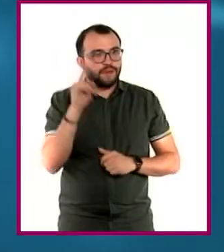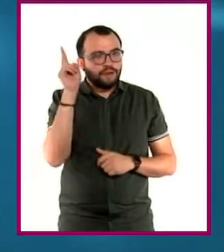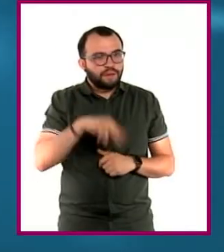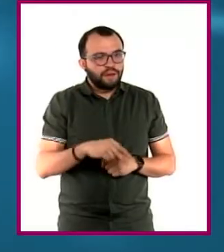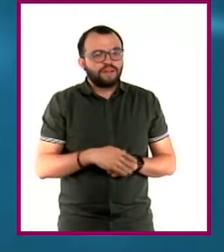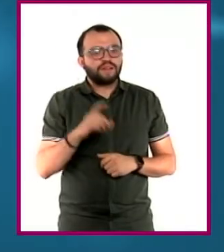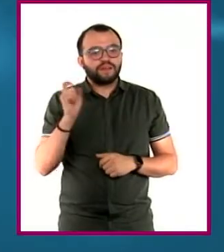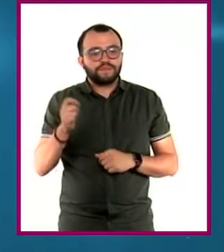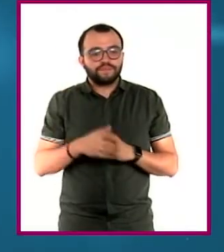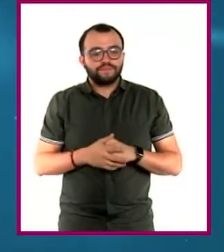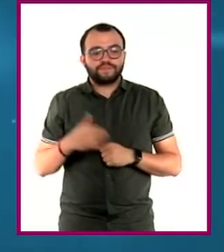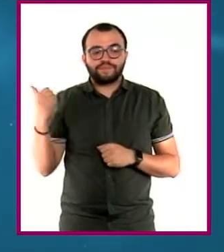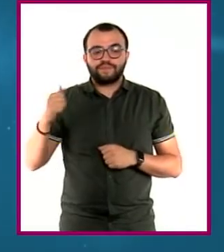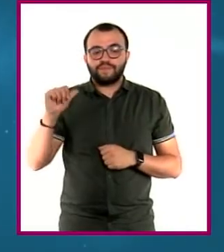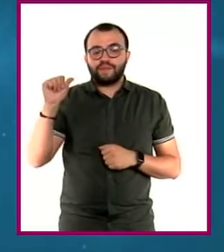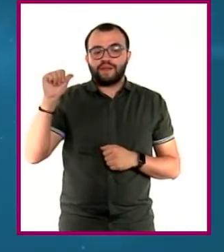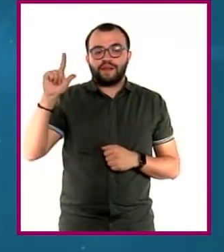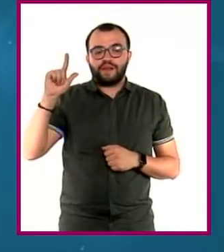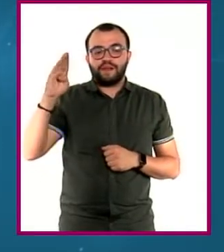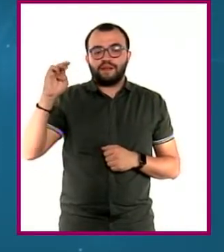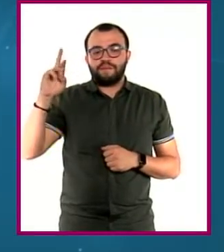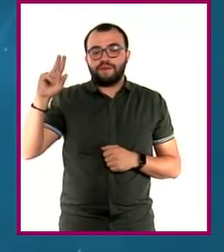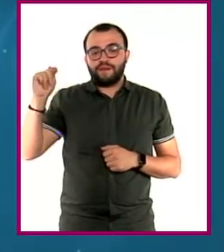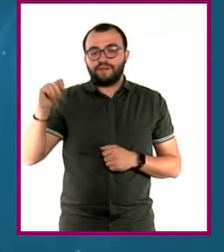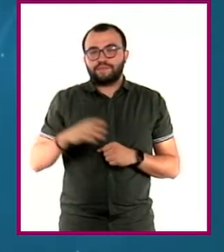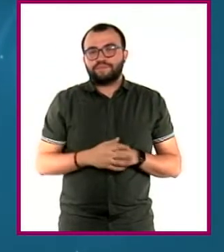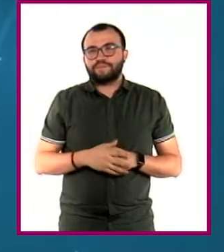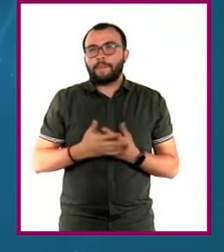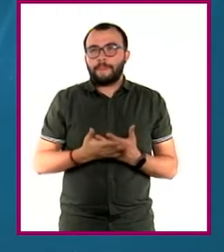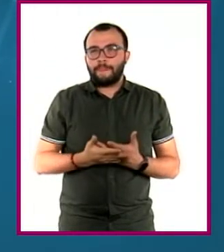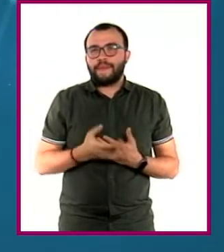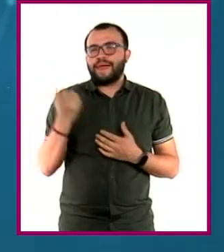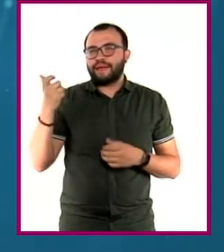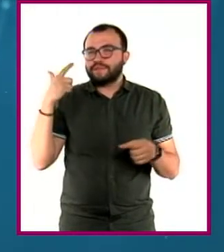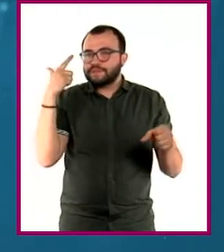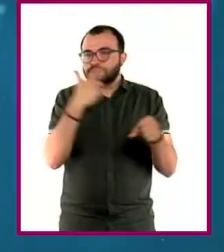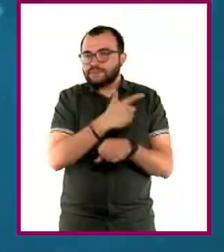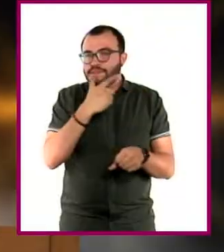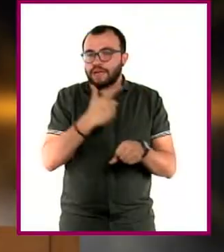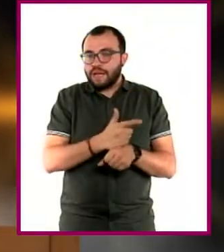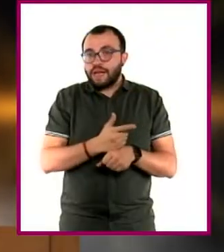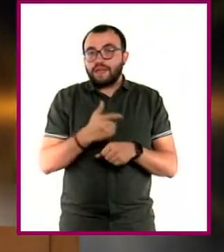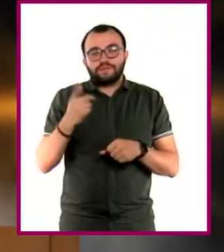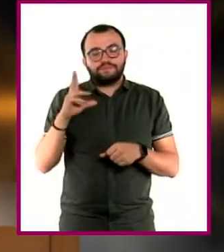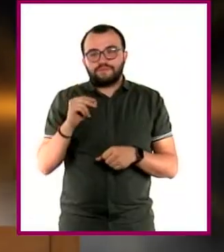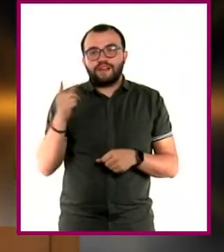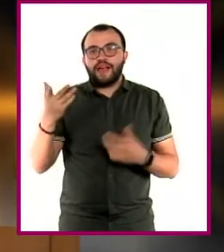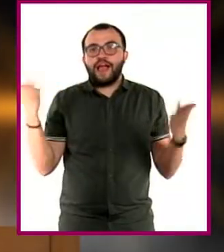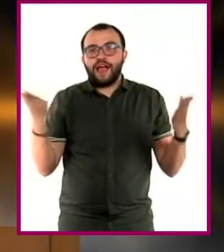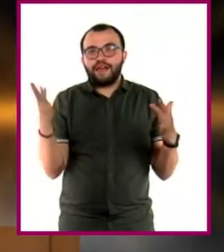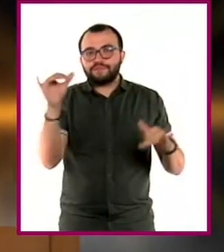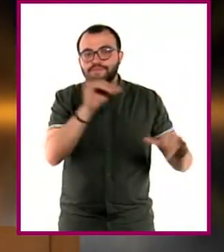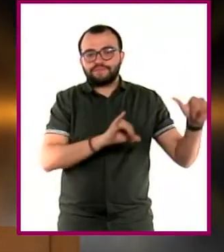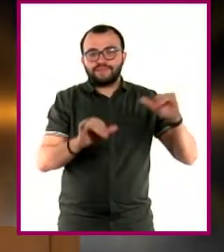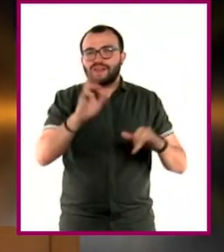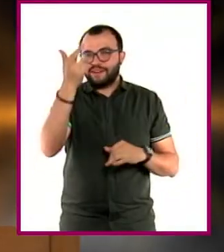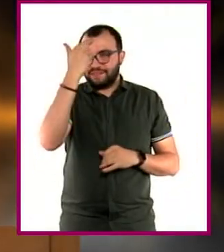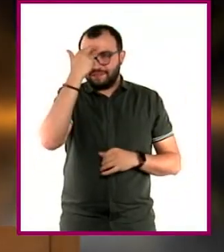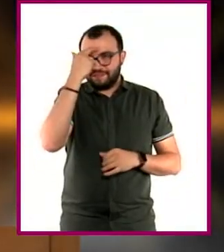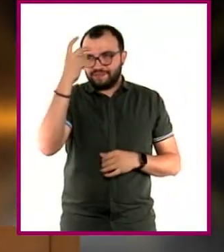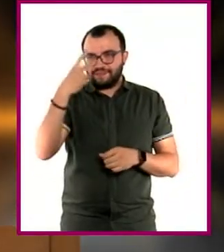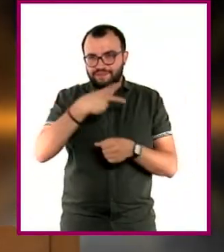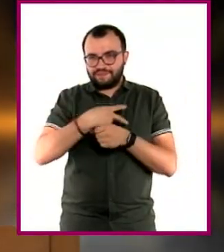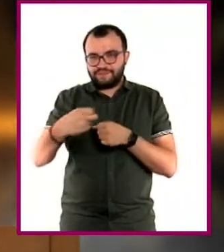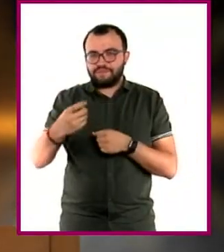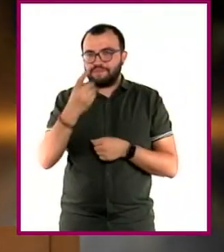fue? Albert Giorso. Aunque en realidad, más que descubrirlos, los creó. ¿Recuerdas que nuestro invitado, el Dr.